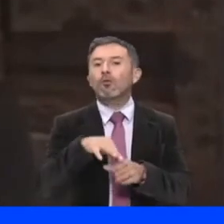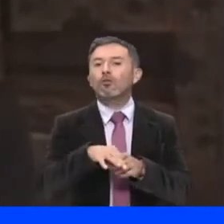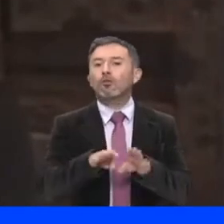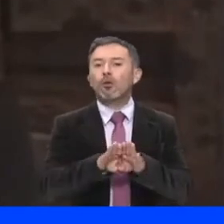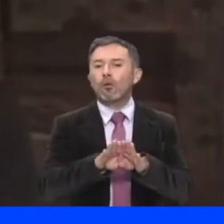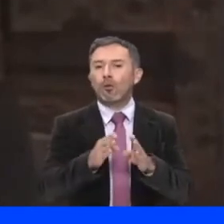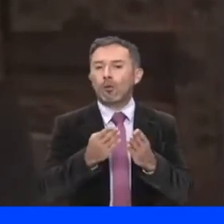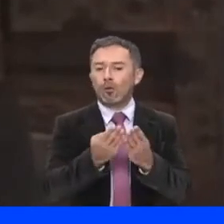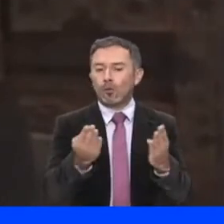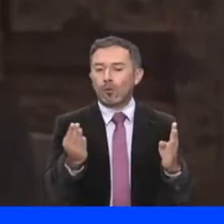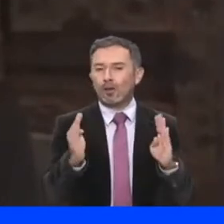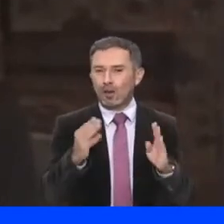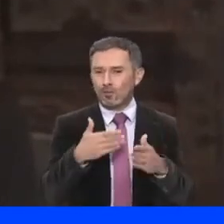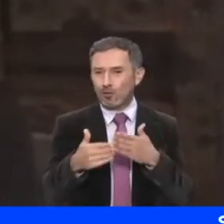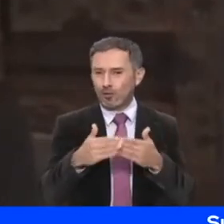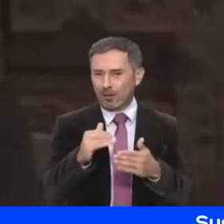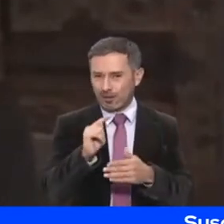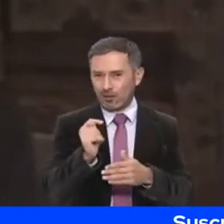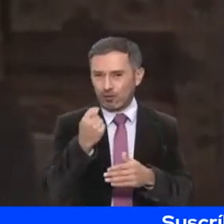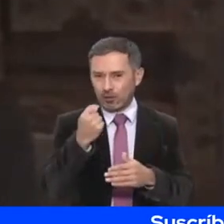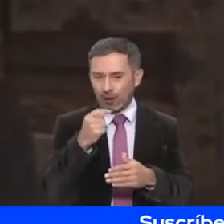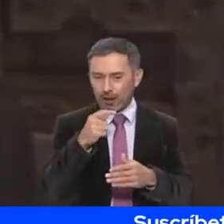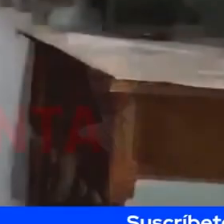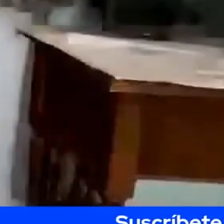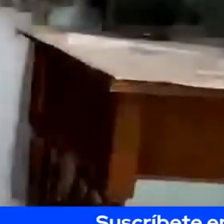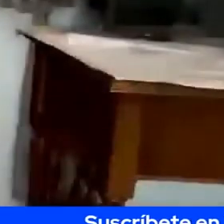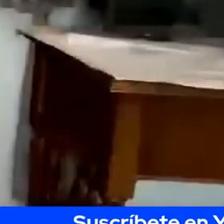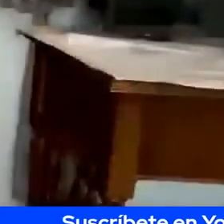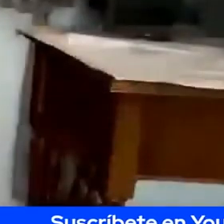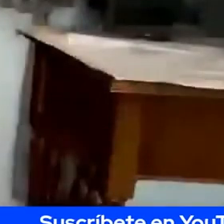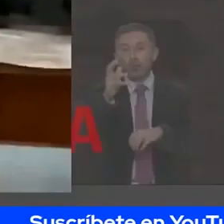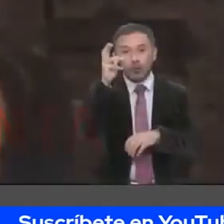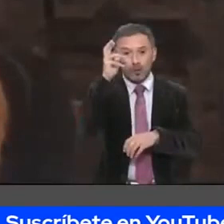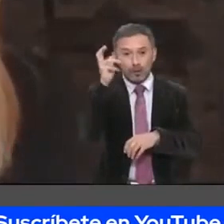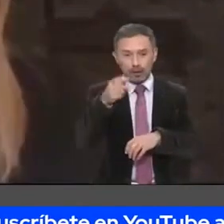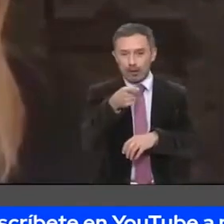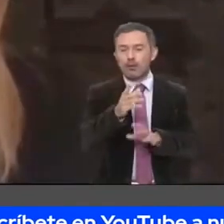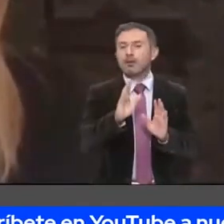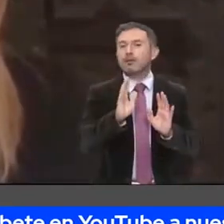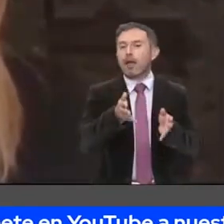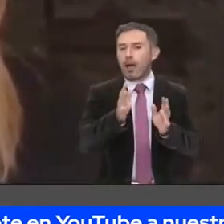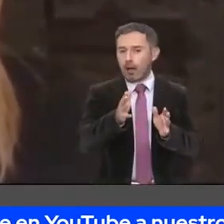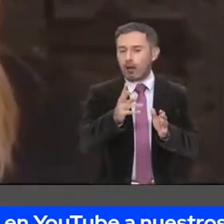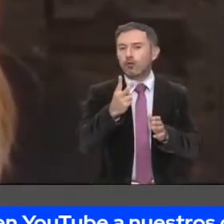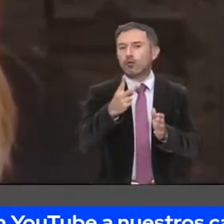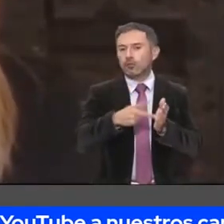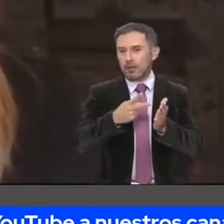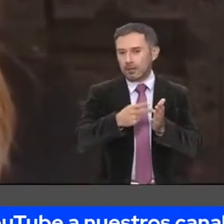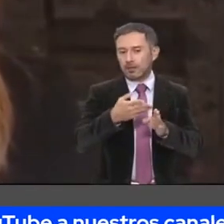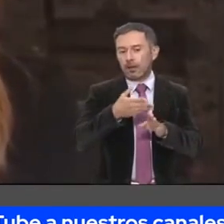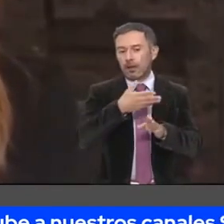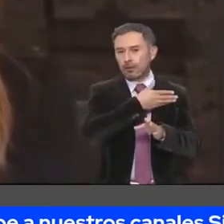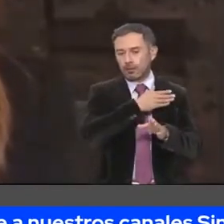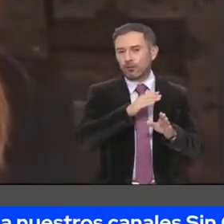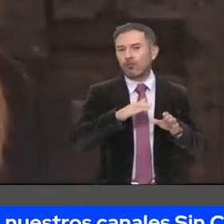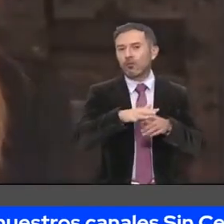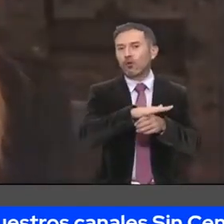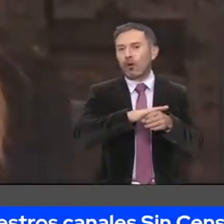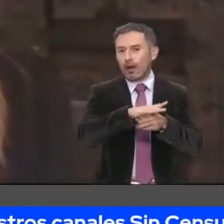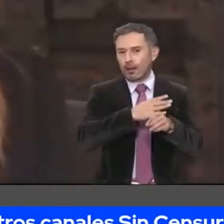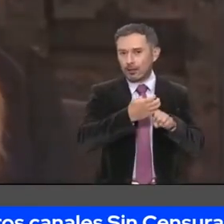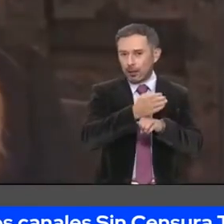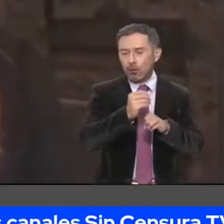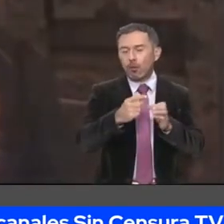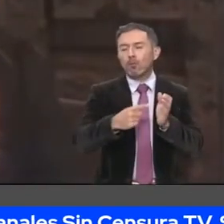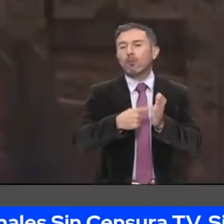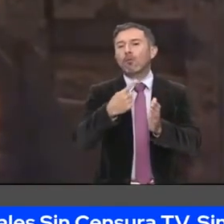urna electrónica. Compañeros, en el momento en que regresen al tema de la revocación de mandato, regresaremos nosotros también a la